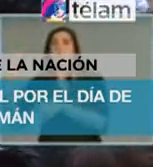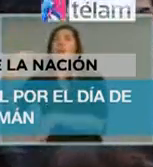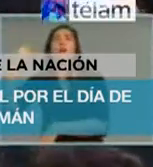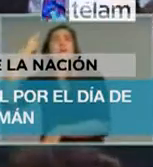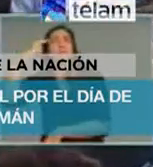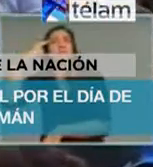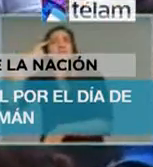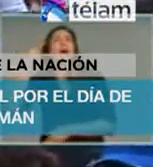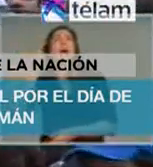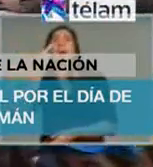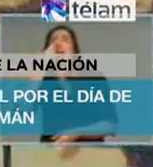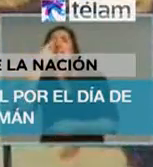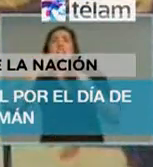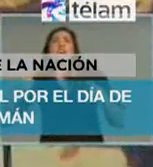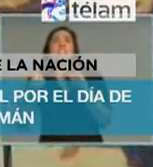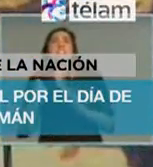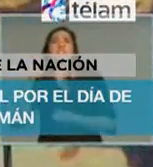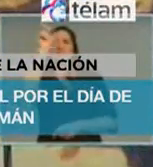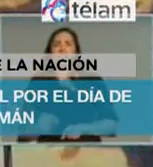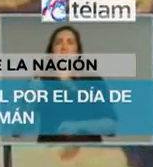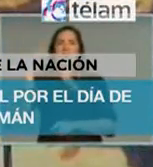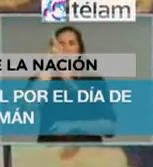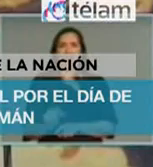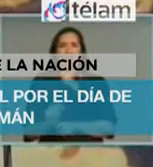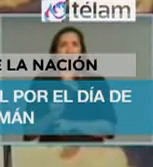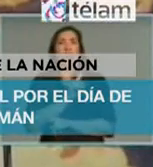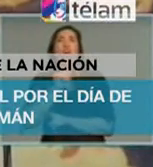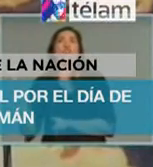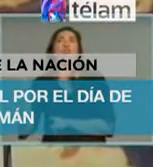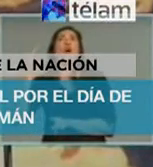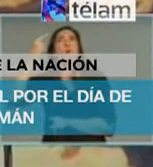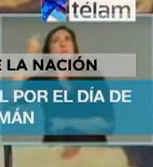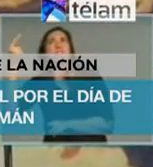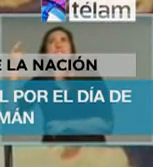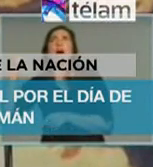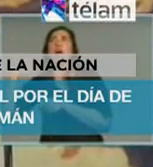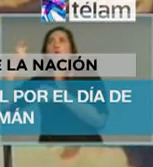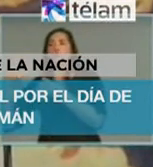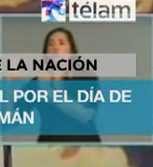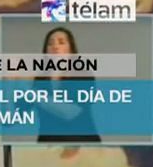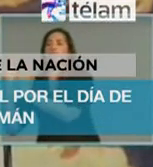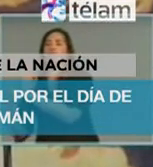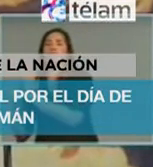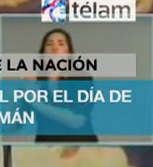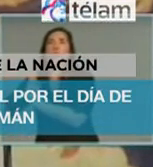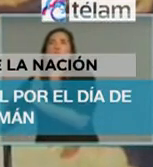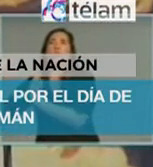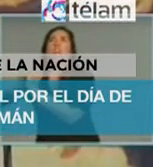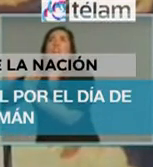República Argentina, de la patria, y no en lo que le marcan o le dictan desde una agenda corporativa que